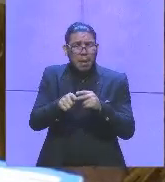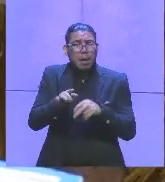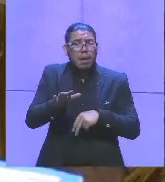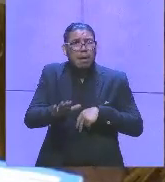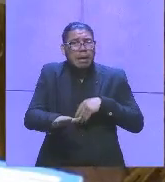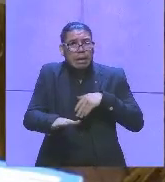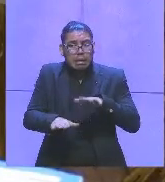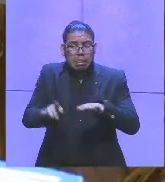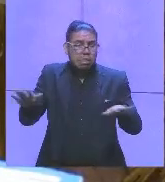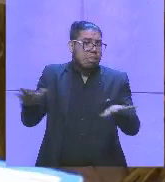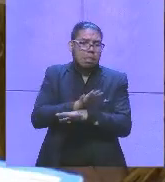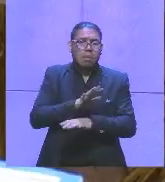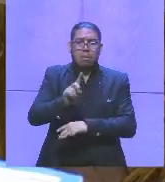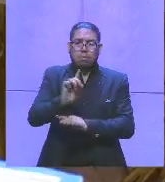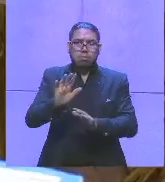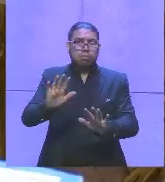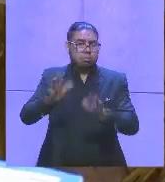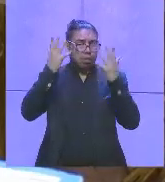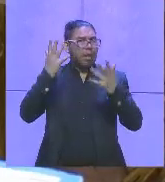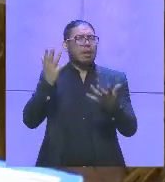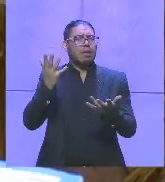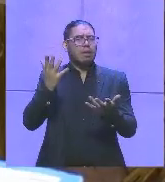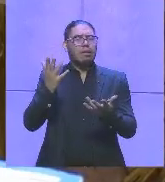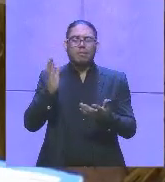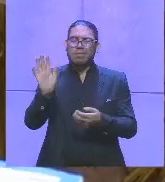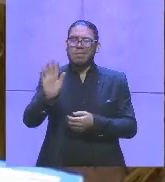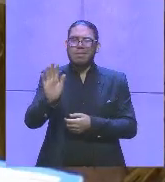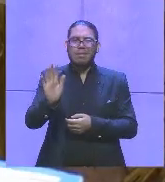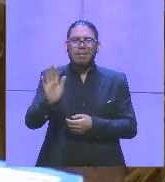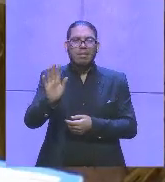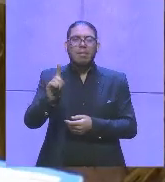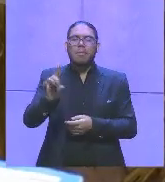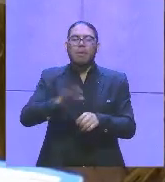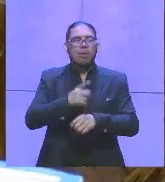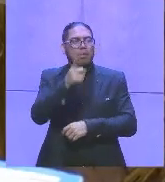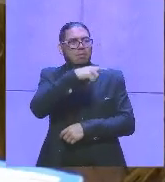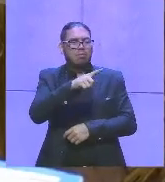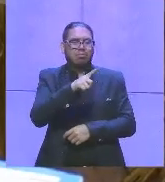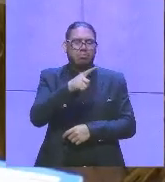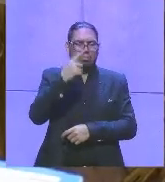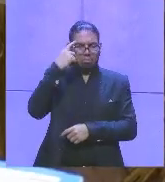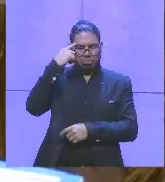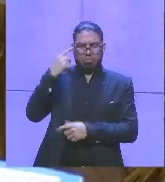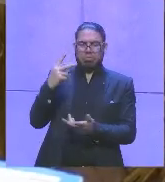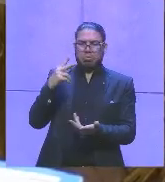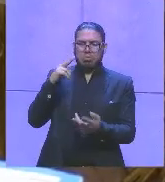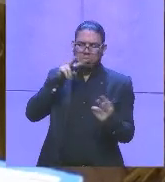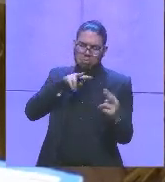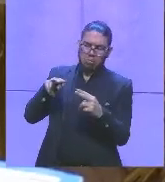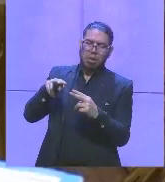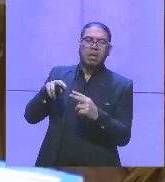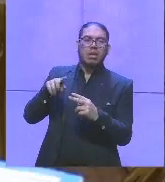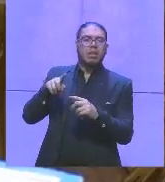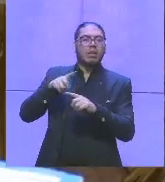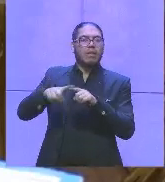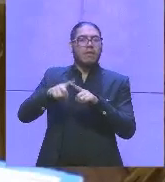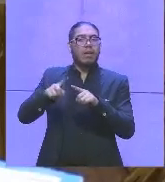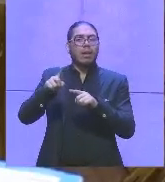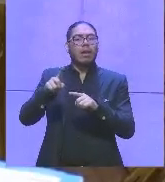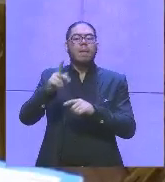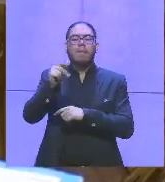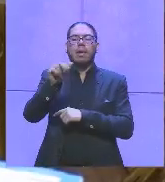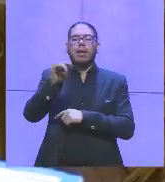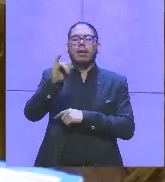de la noche a la mañana. Y además hay una percepción errónea de lo que está buscando la paridad. La paridad es un tema